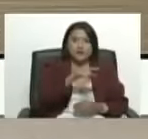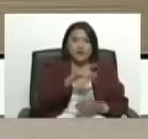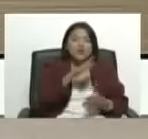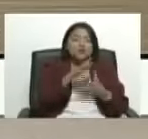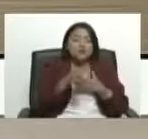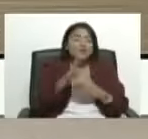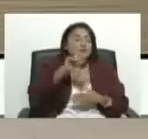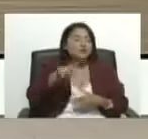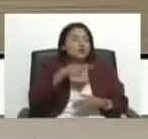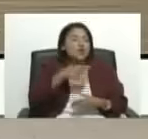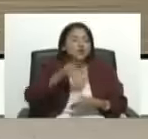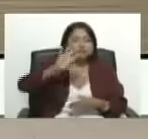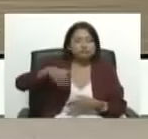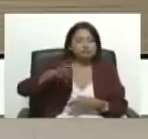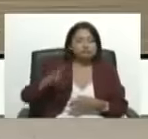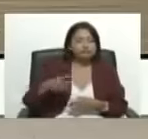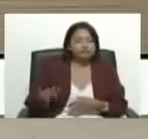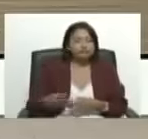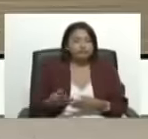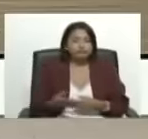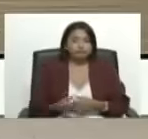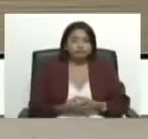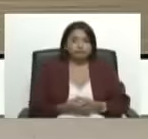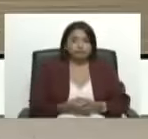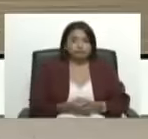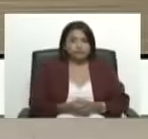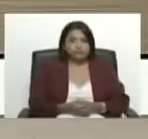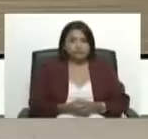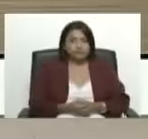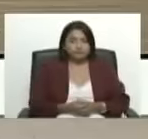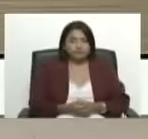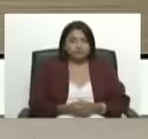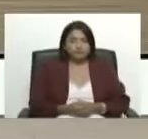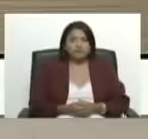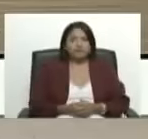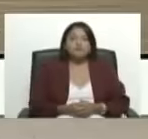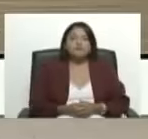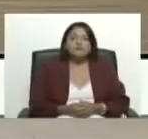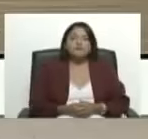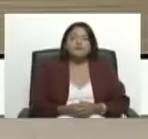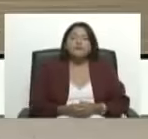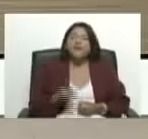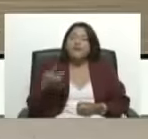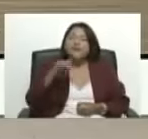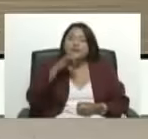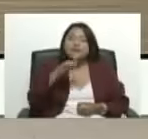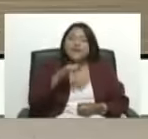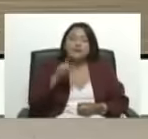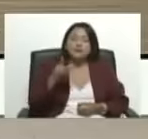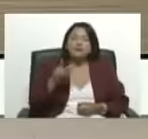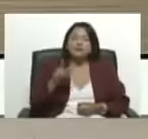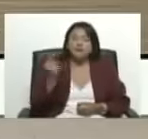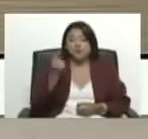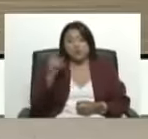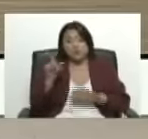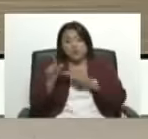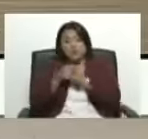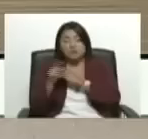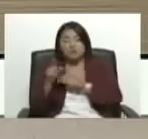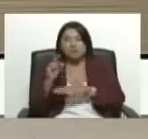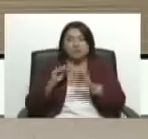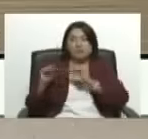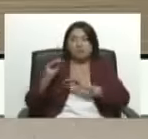validez del laudo. Con esa demanda unilateral, Guyana lo que está buscando es